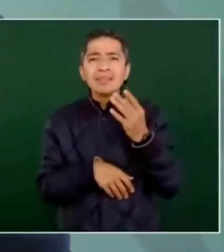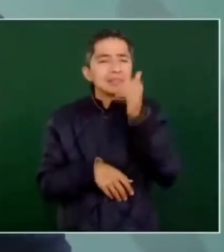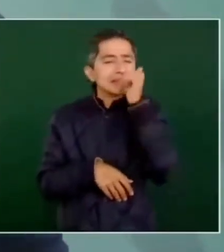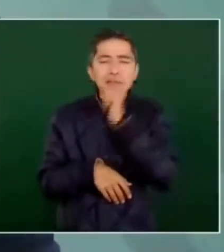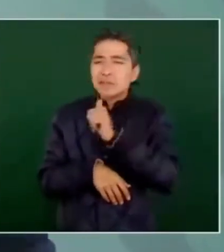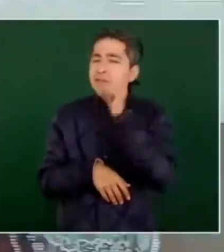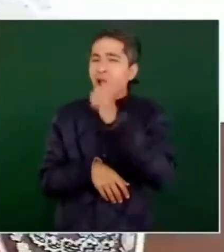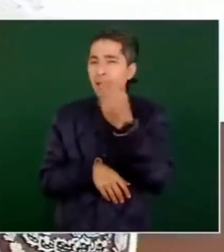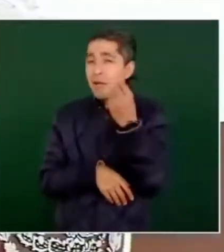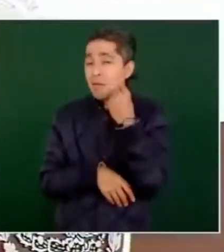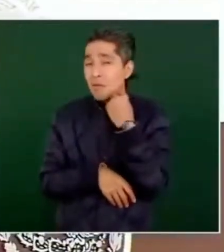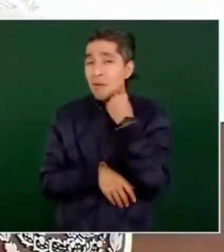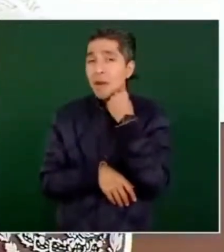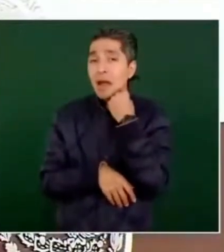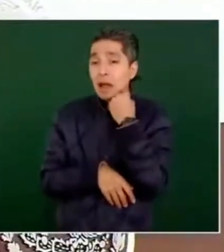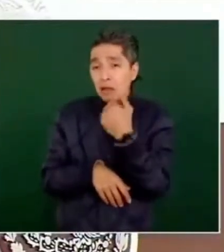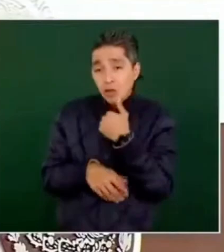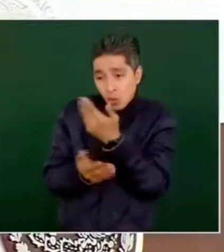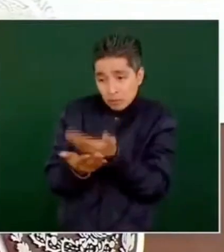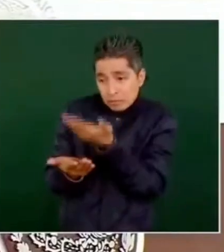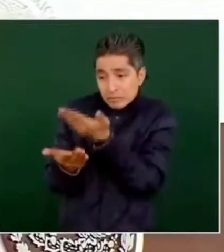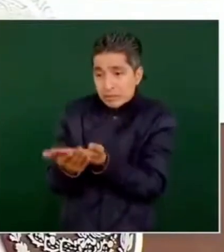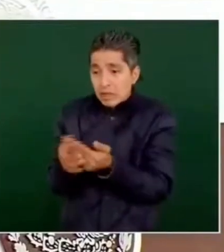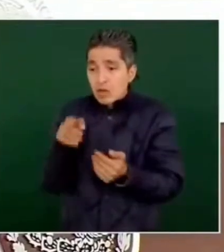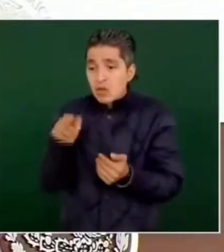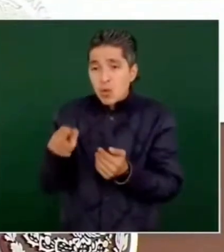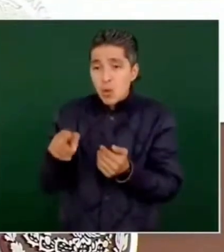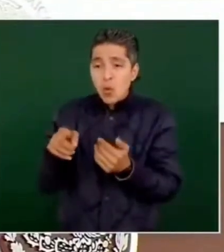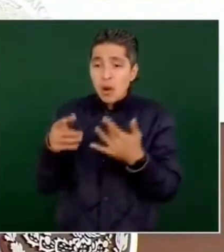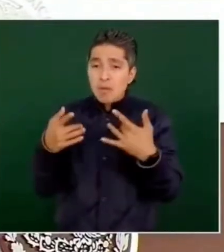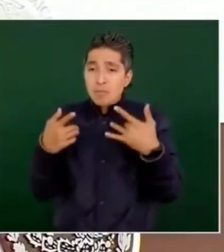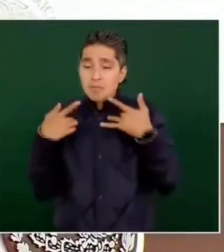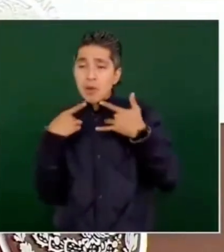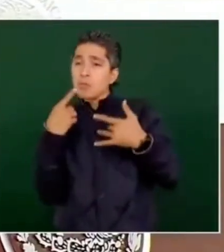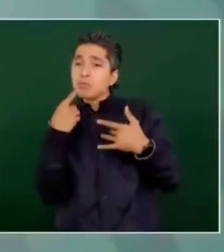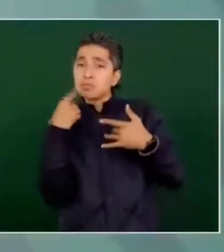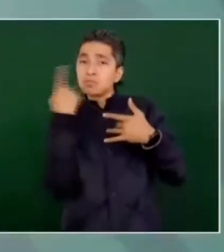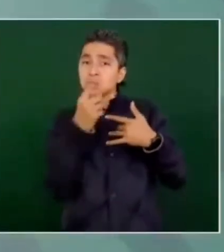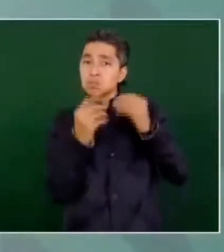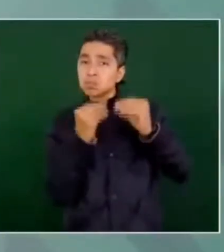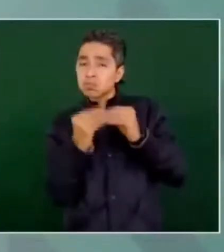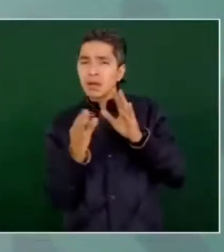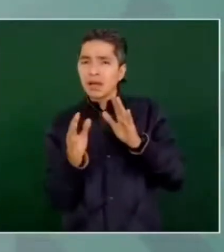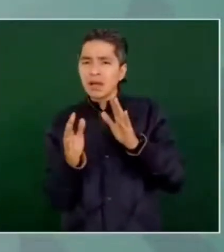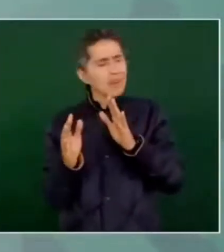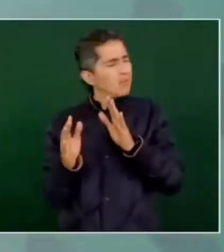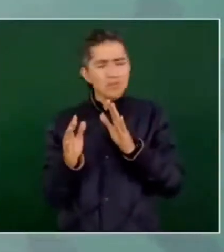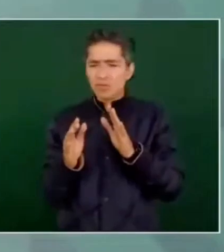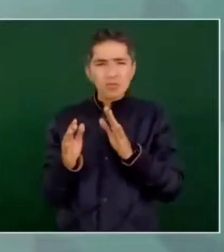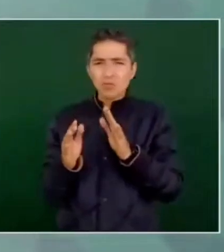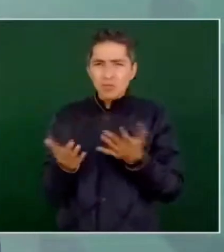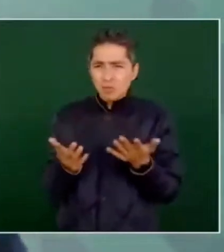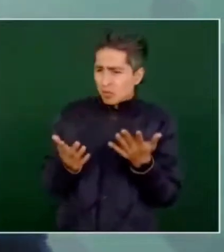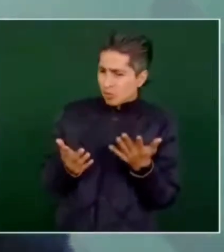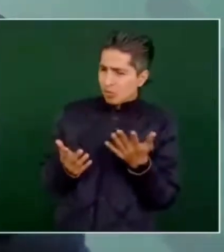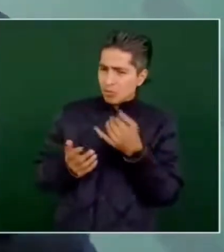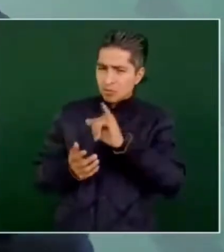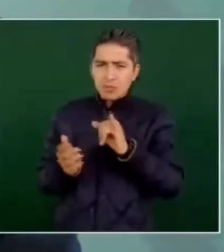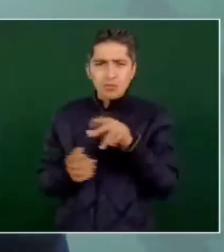que propone es ampárate. No, si no es un